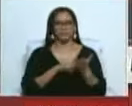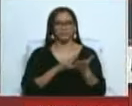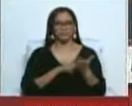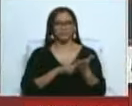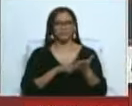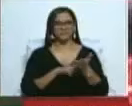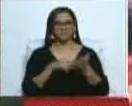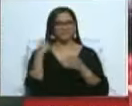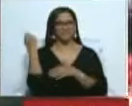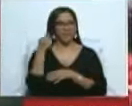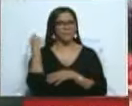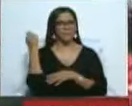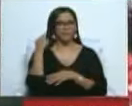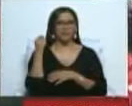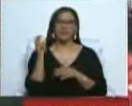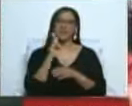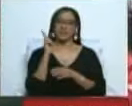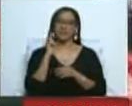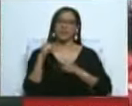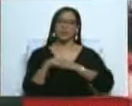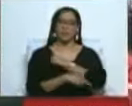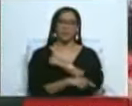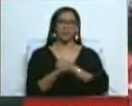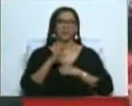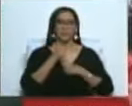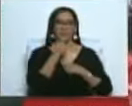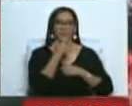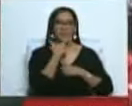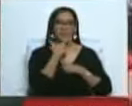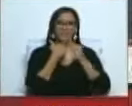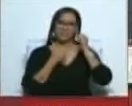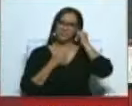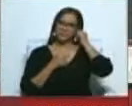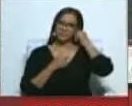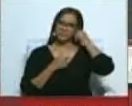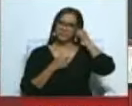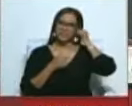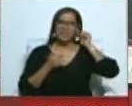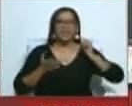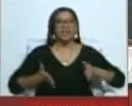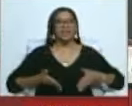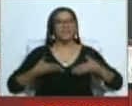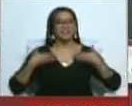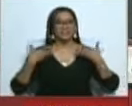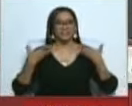de Apure. La Venezuela profunda está muy bella, levantándose,